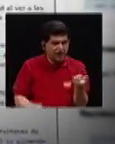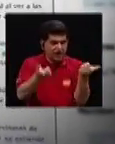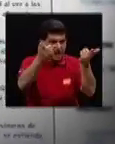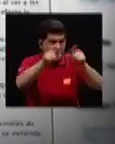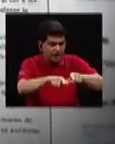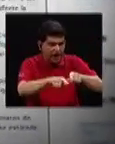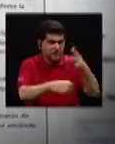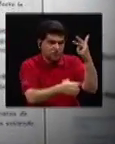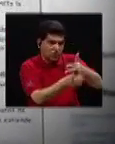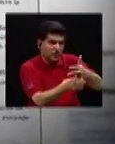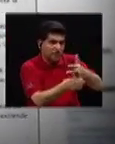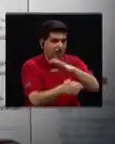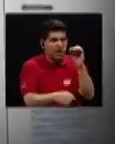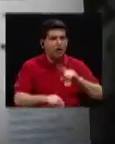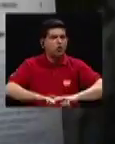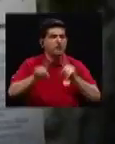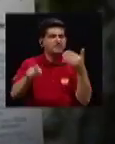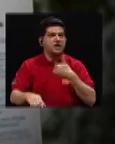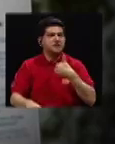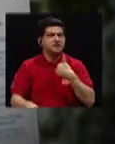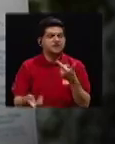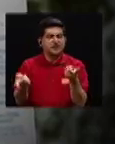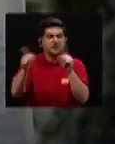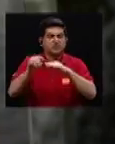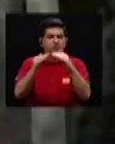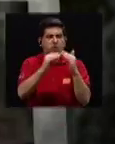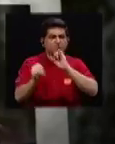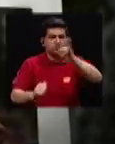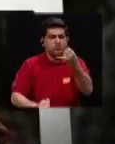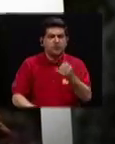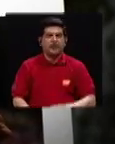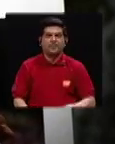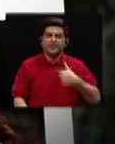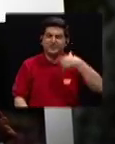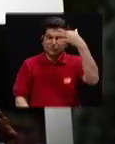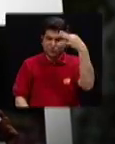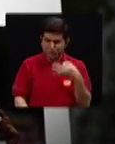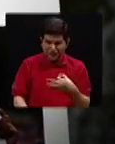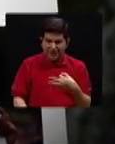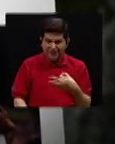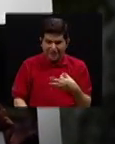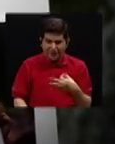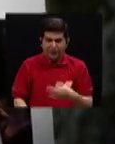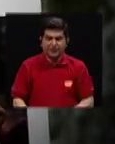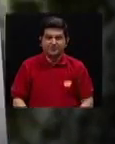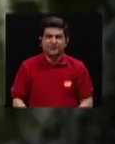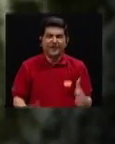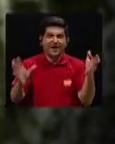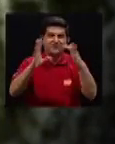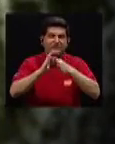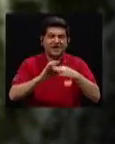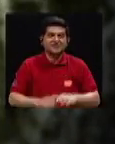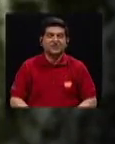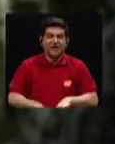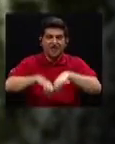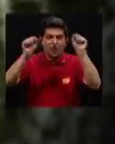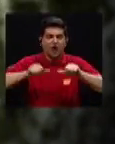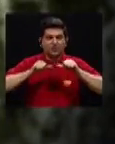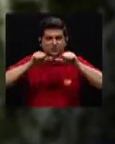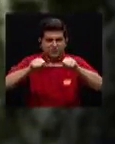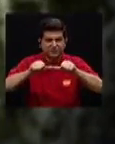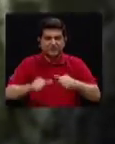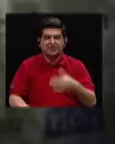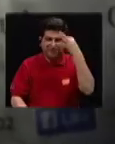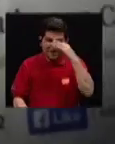Guatemala o hay una diferencia con lo que ocurrió en Ciudad Juárez yo creo que que con relación a la sistematicidad me parece que es lo